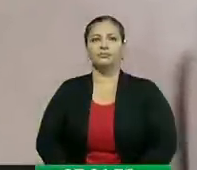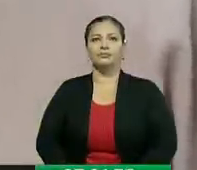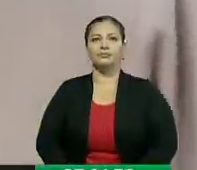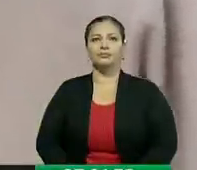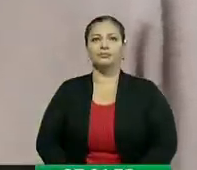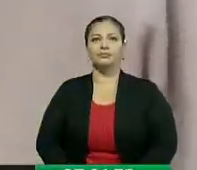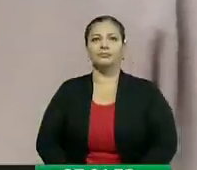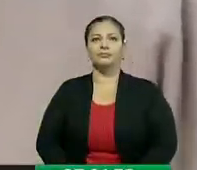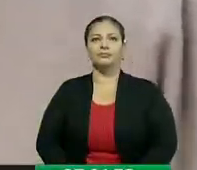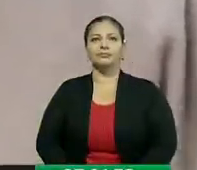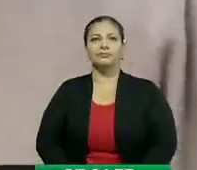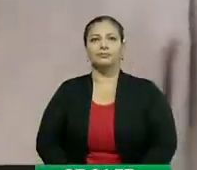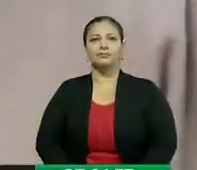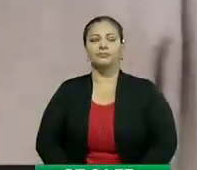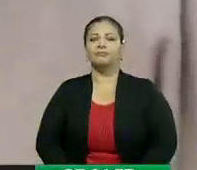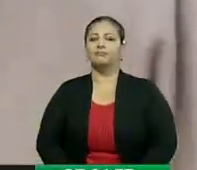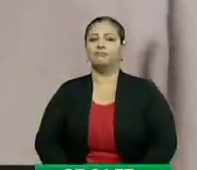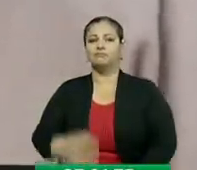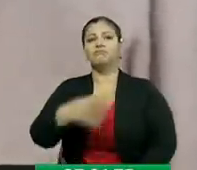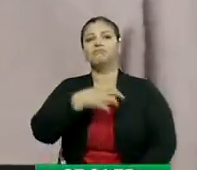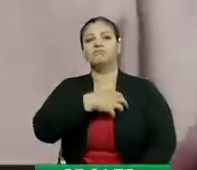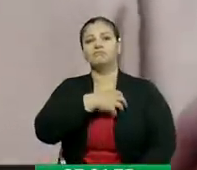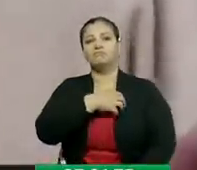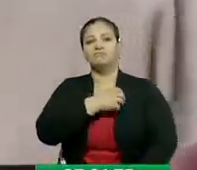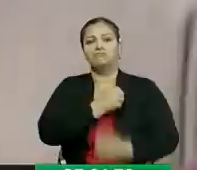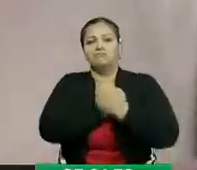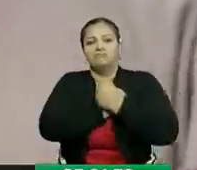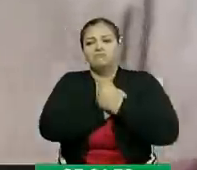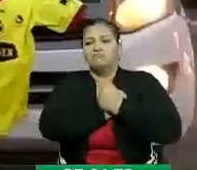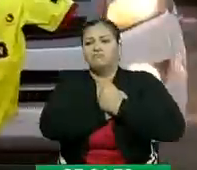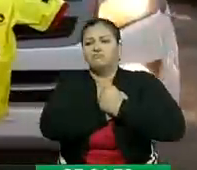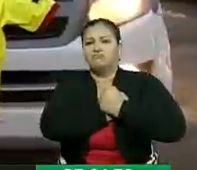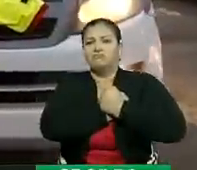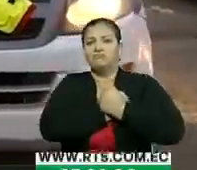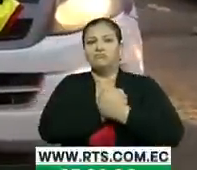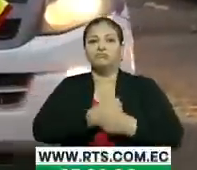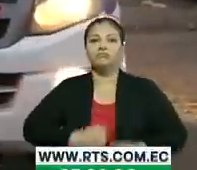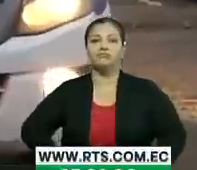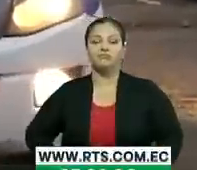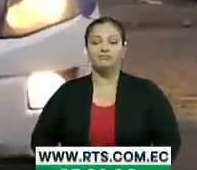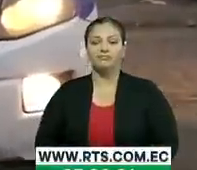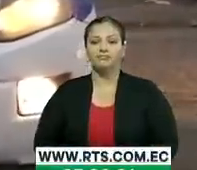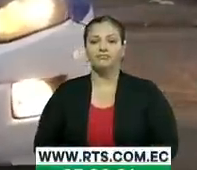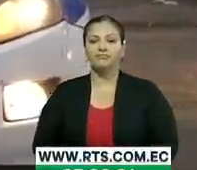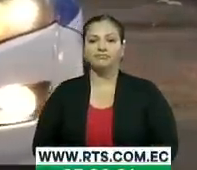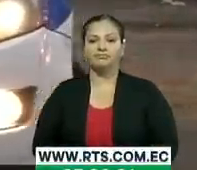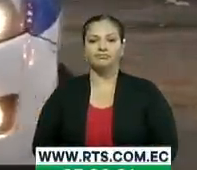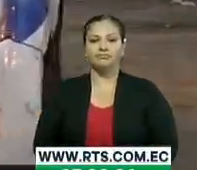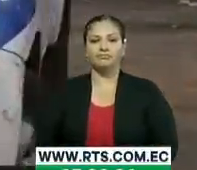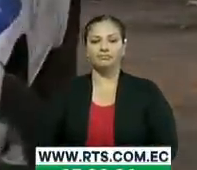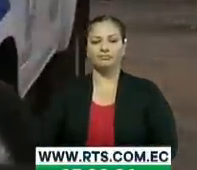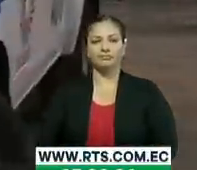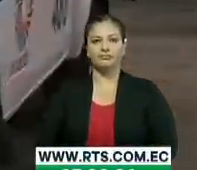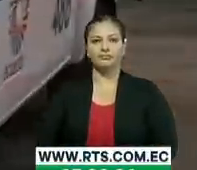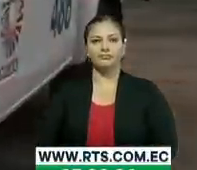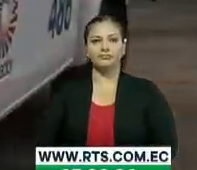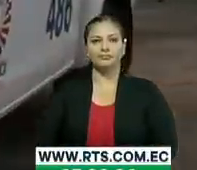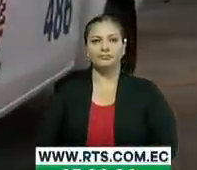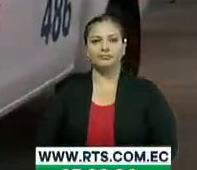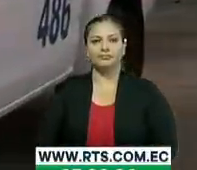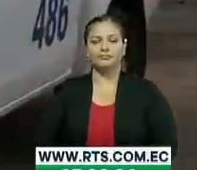por siempre te quiero. ¡Vamos la voz! Informó desde la ciudad de Cuenca, Francisco Ramírez.